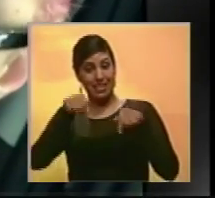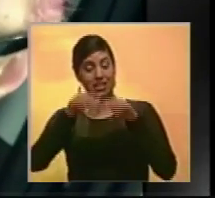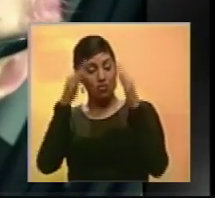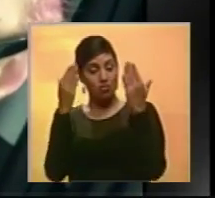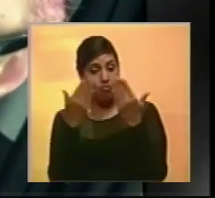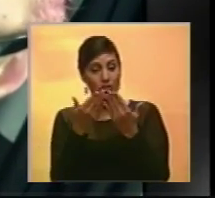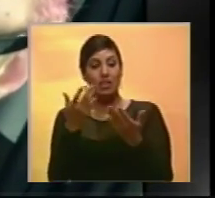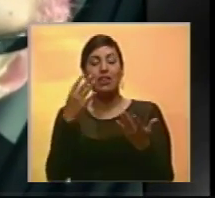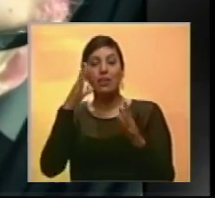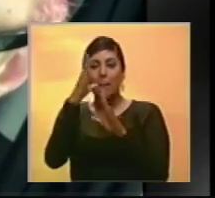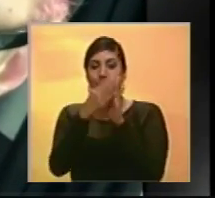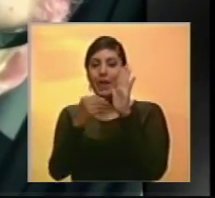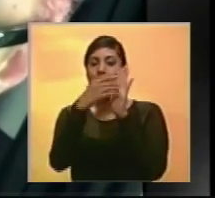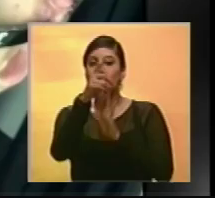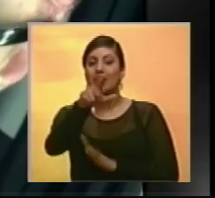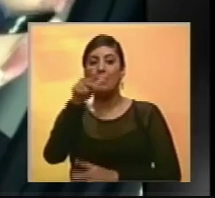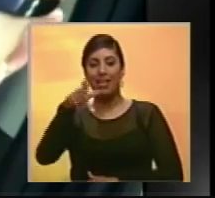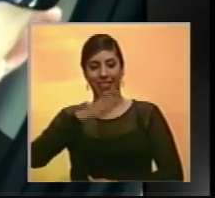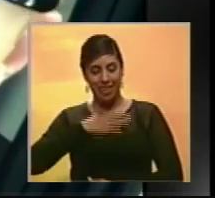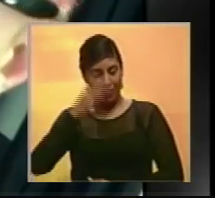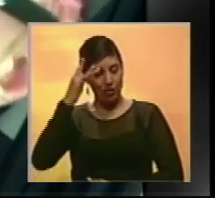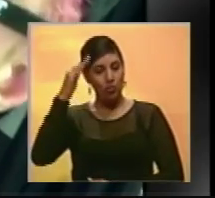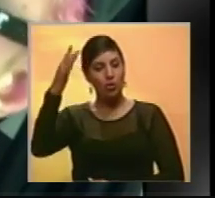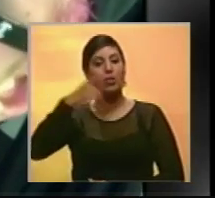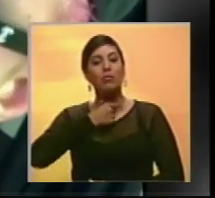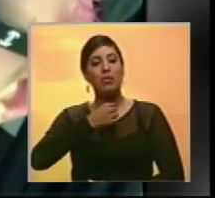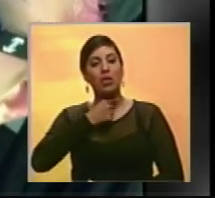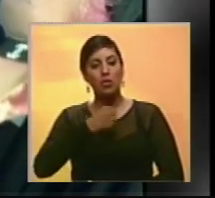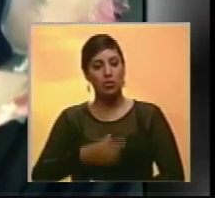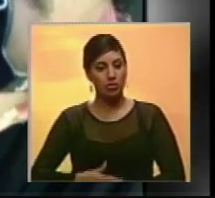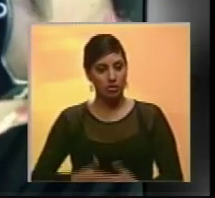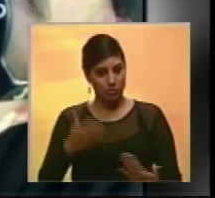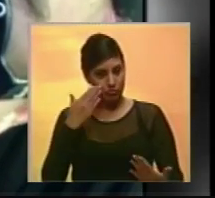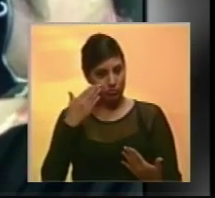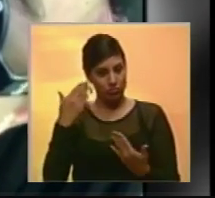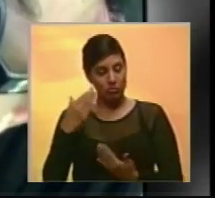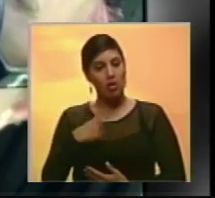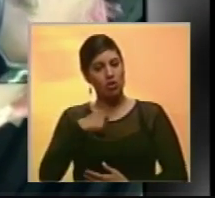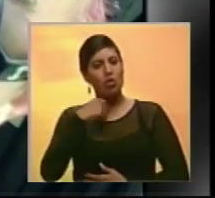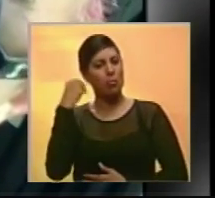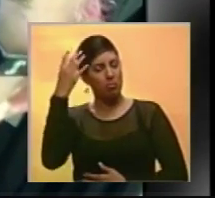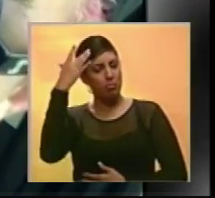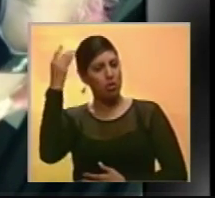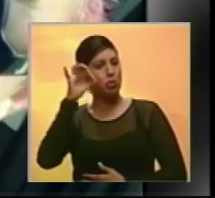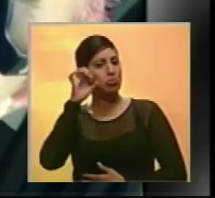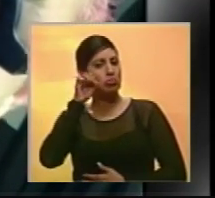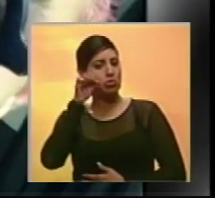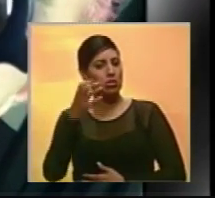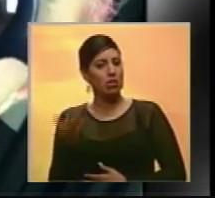mundo es inspirar a las personas a que sigan sus sueños. Personas que tienen el pelo rosado.